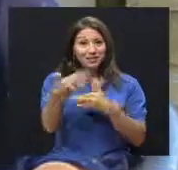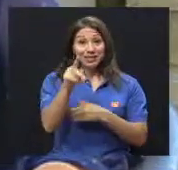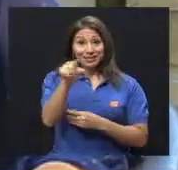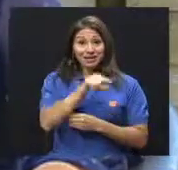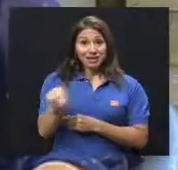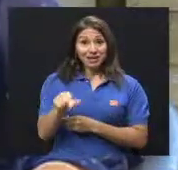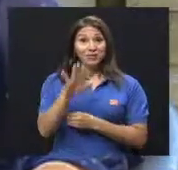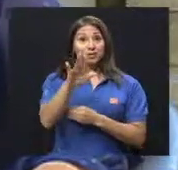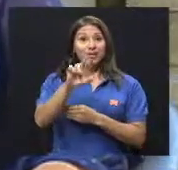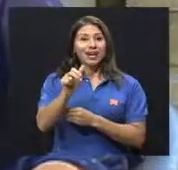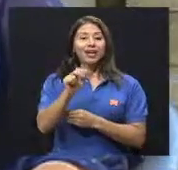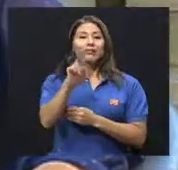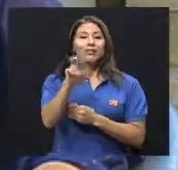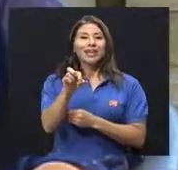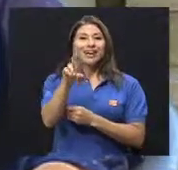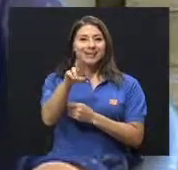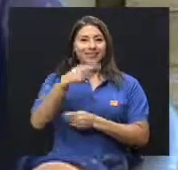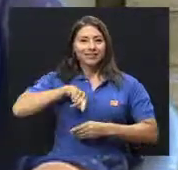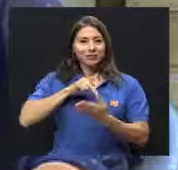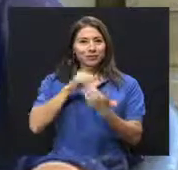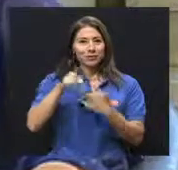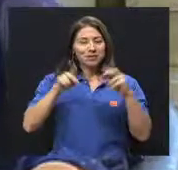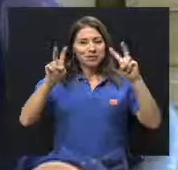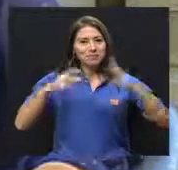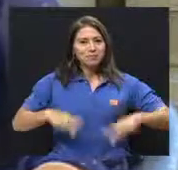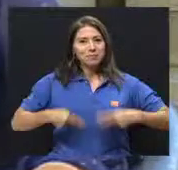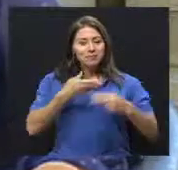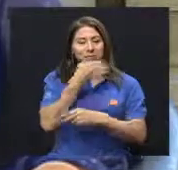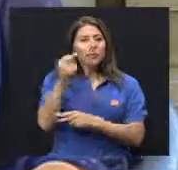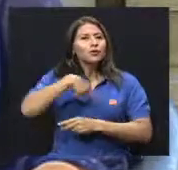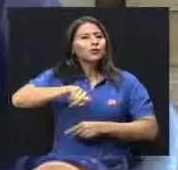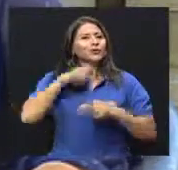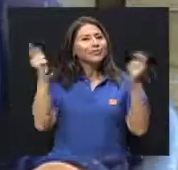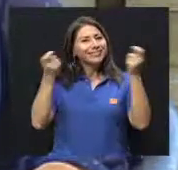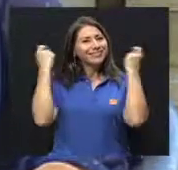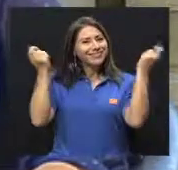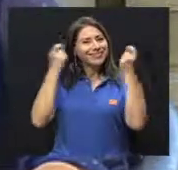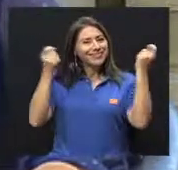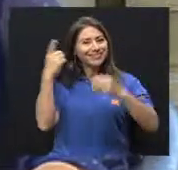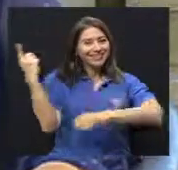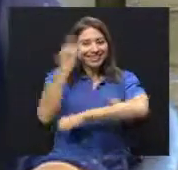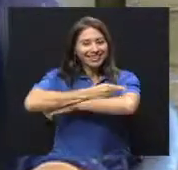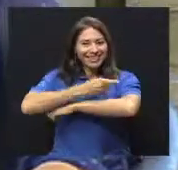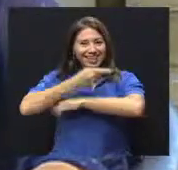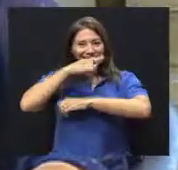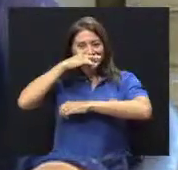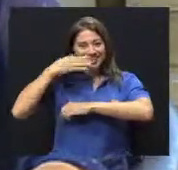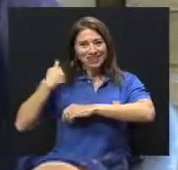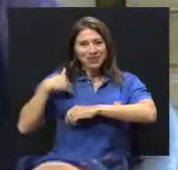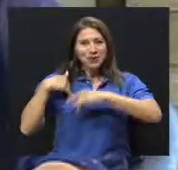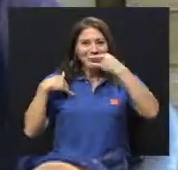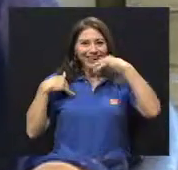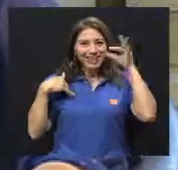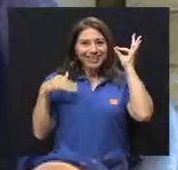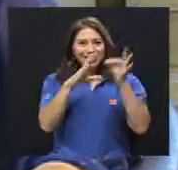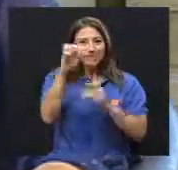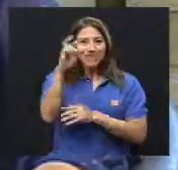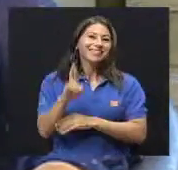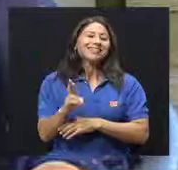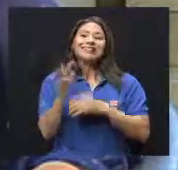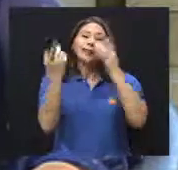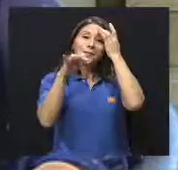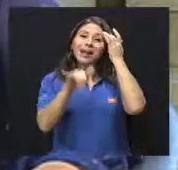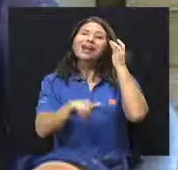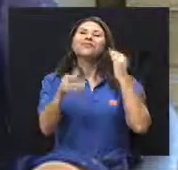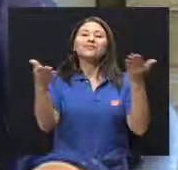aquí en su canal UCR y específicamente en nuestro programa Vivir Mejor, vamos a estar conmemorando esta celebración del Día del Niño y la Niña Costarricense.